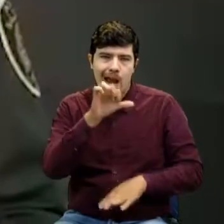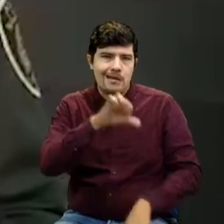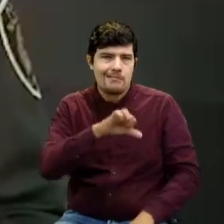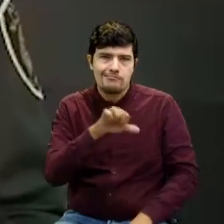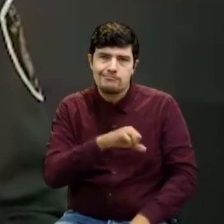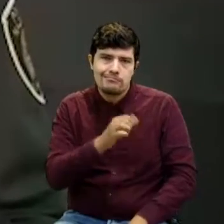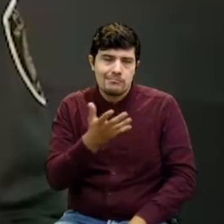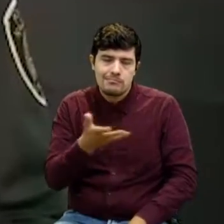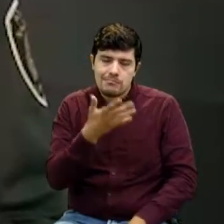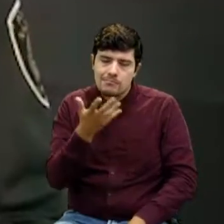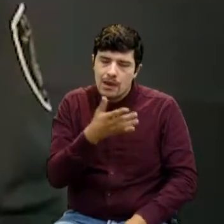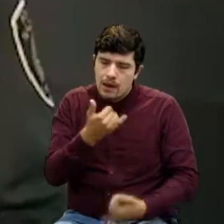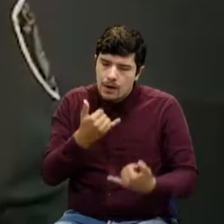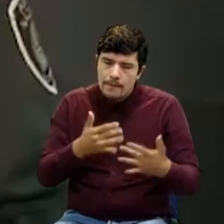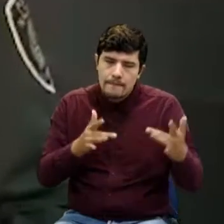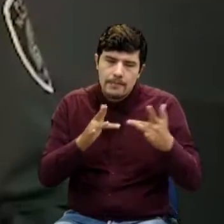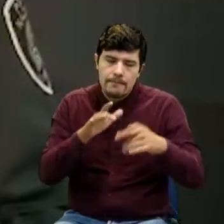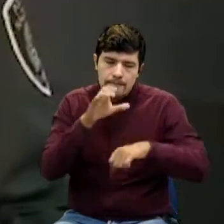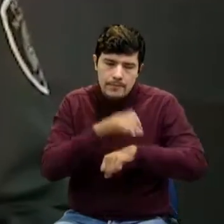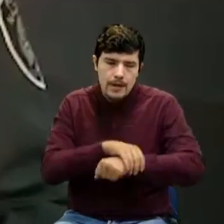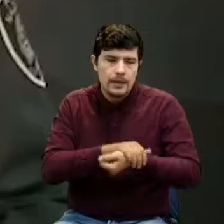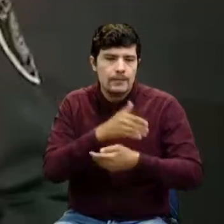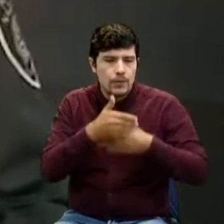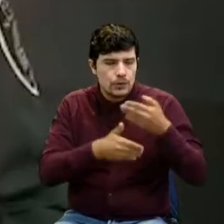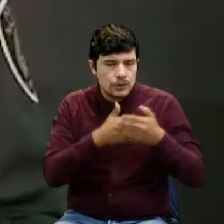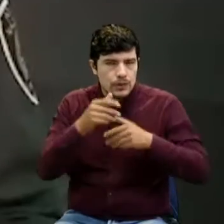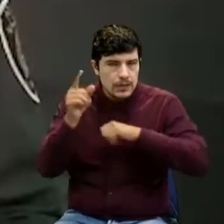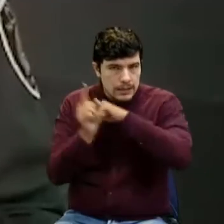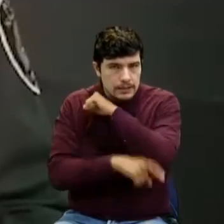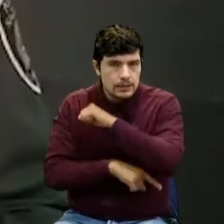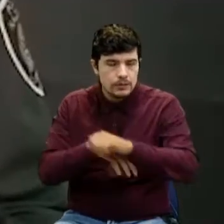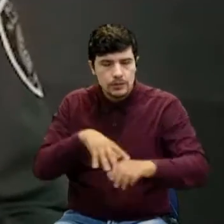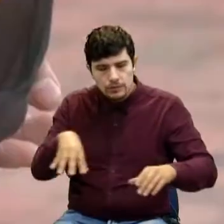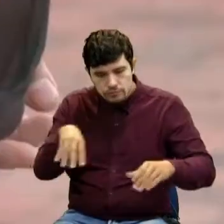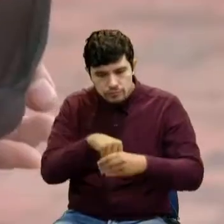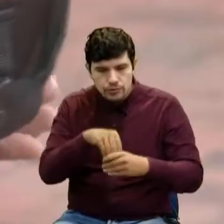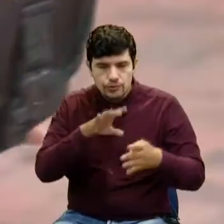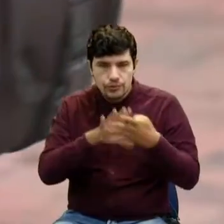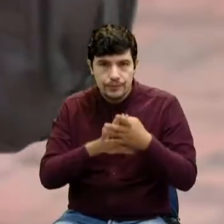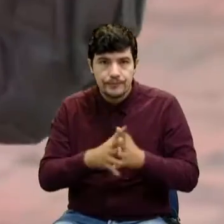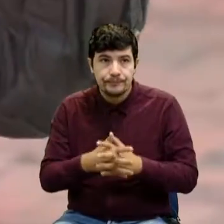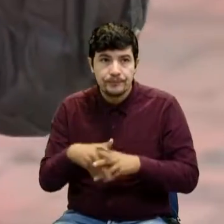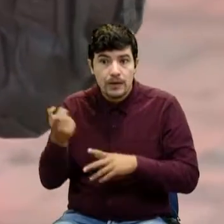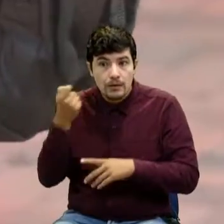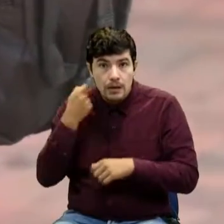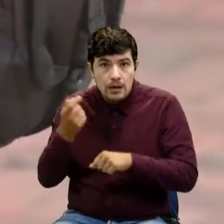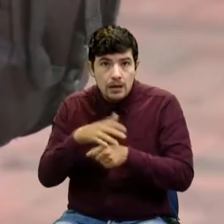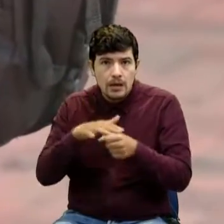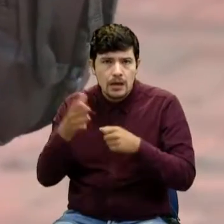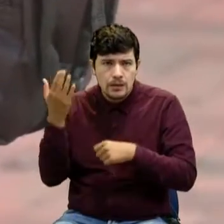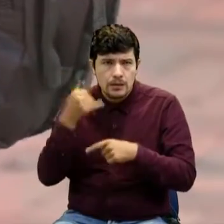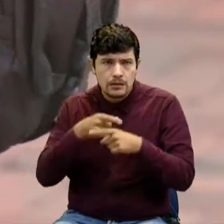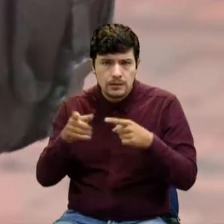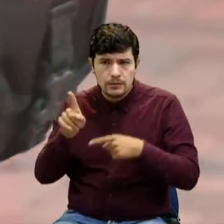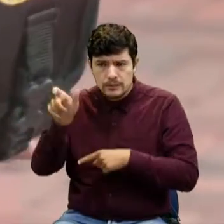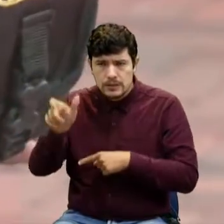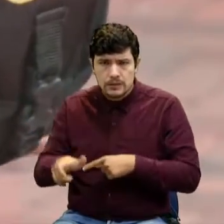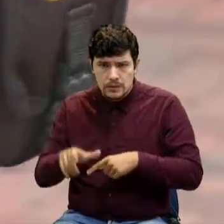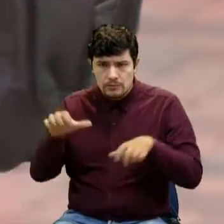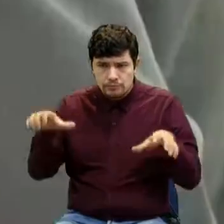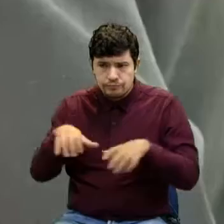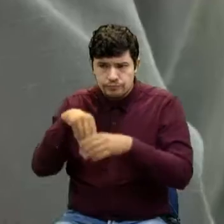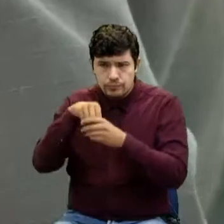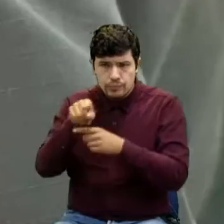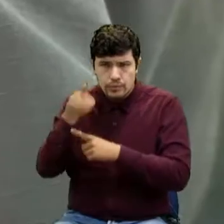y ha sido pertinente adelantar las diligencias disciplinarias y penales. El caso más reciente ocurrió esta semana cuando un patrullero activo